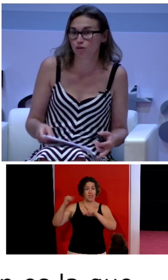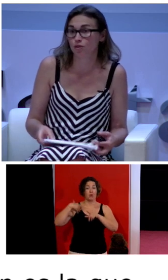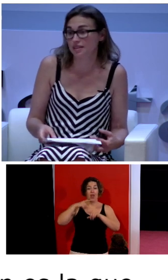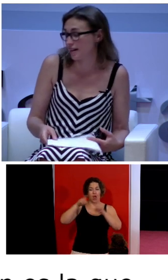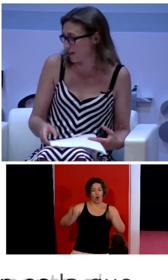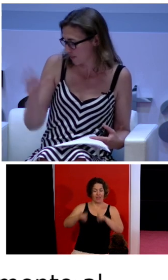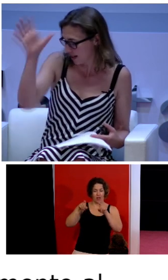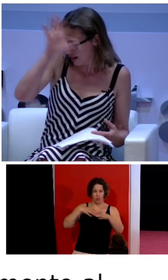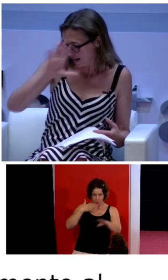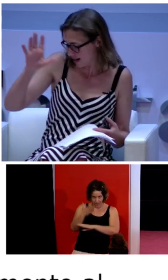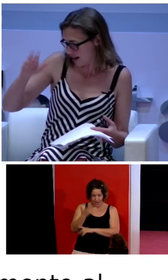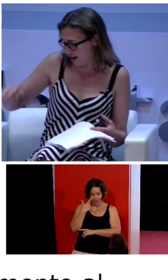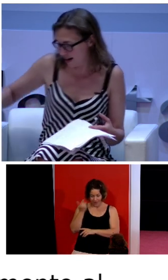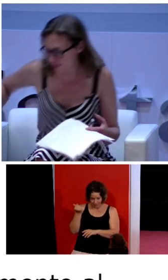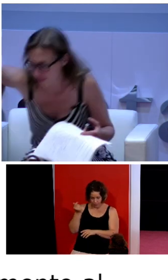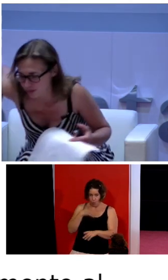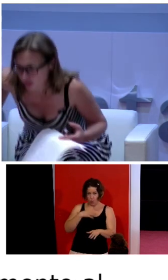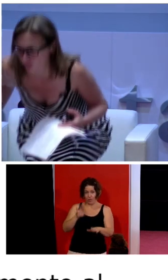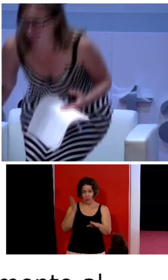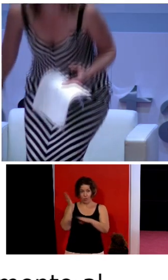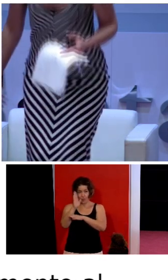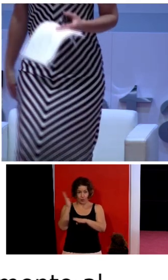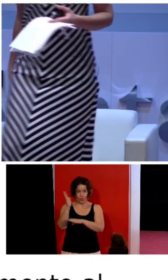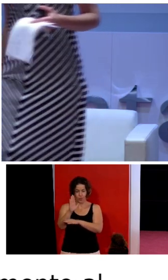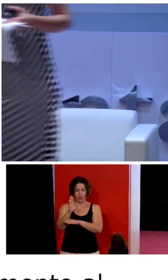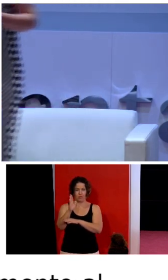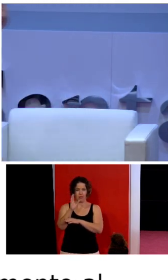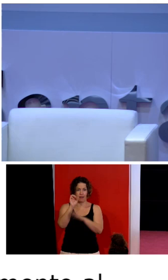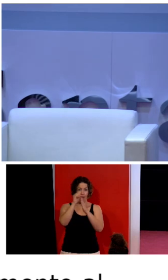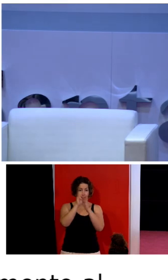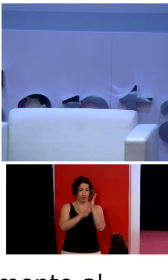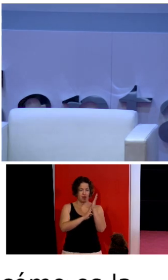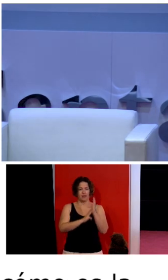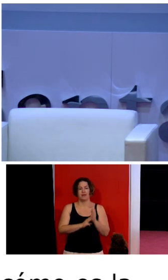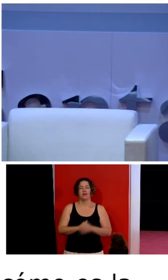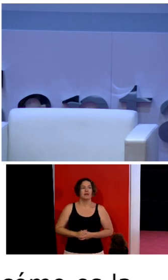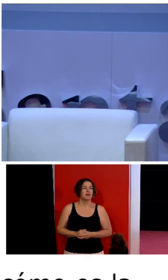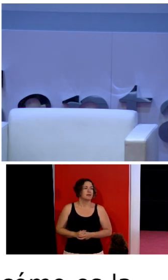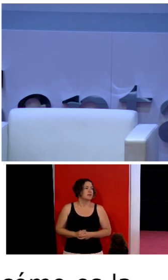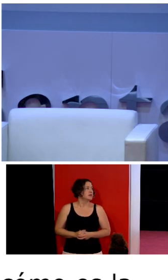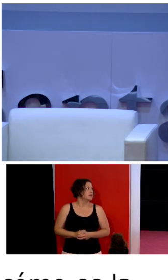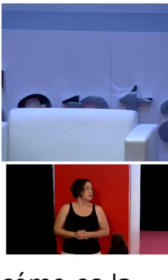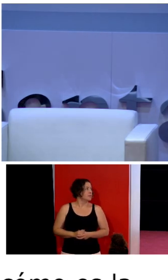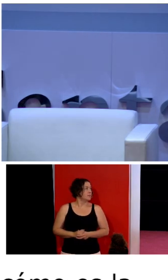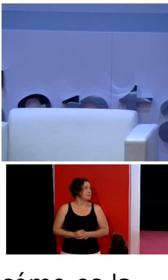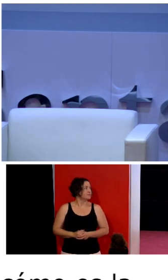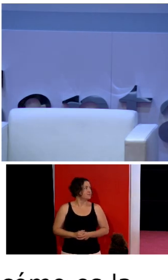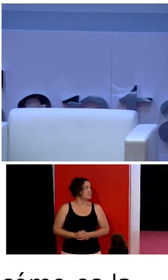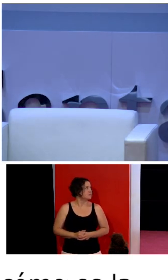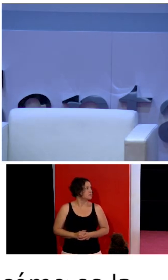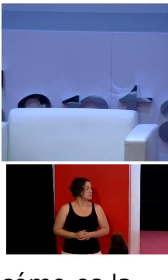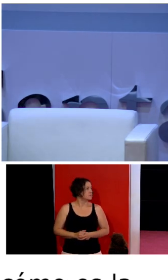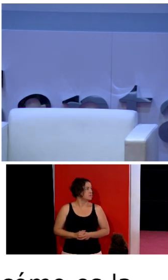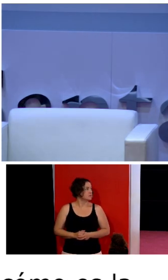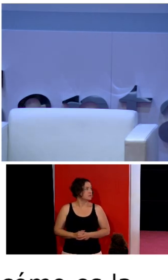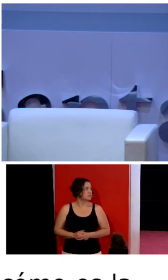enseñaros cómo es la app, un segundito. Y bueno, en esta... Ay, no